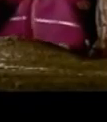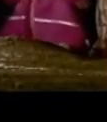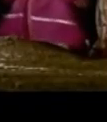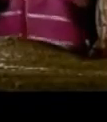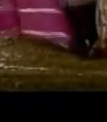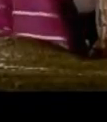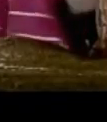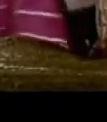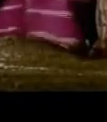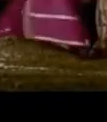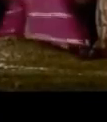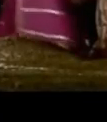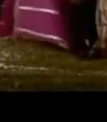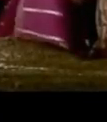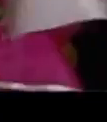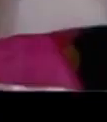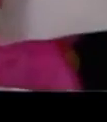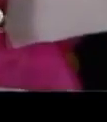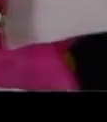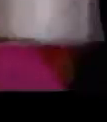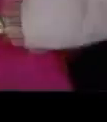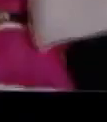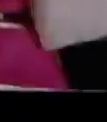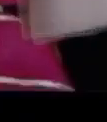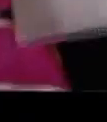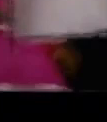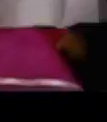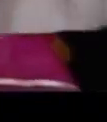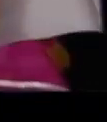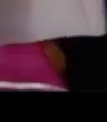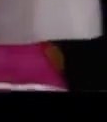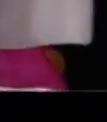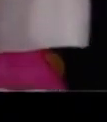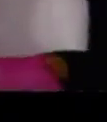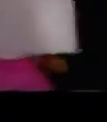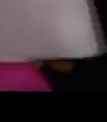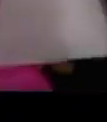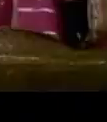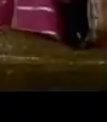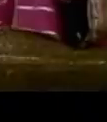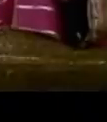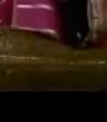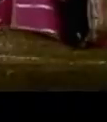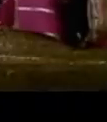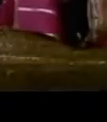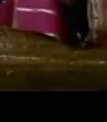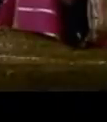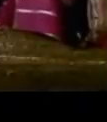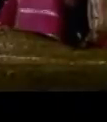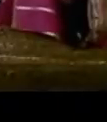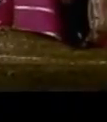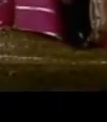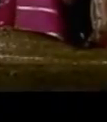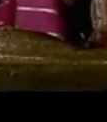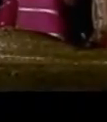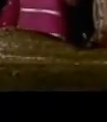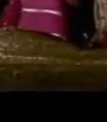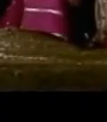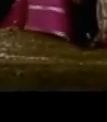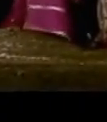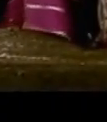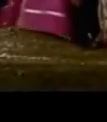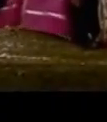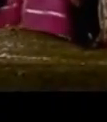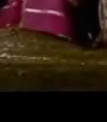te parece... No iré. Ay. No permitiré que me vea. Híjole, te criminda, decídete ya. Iré. Pero